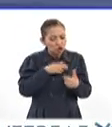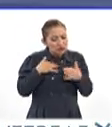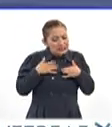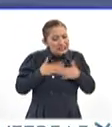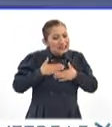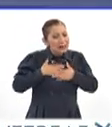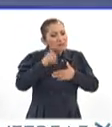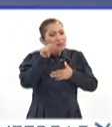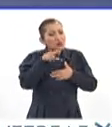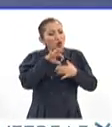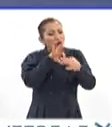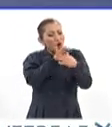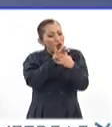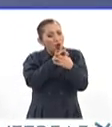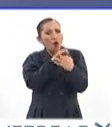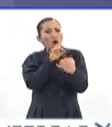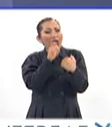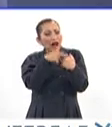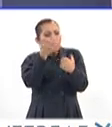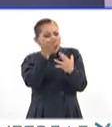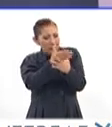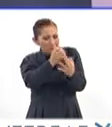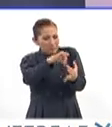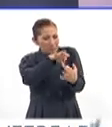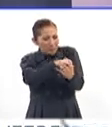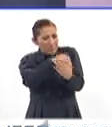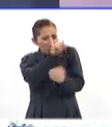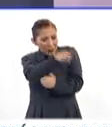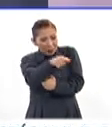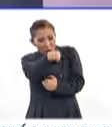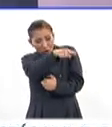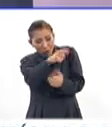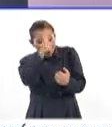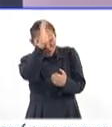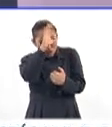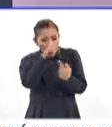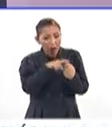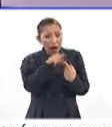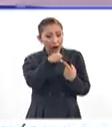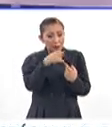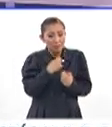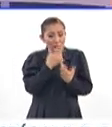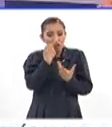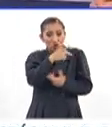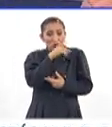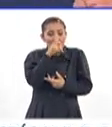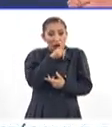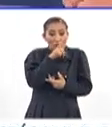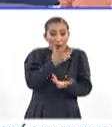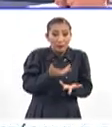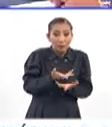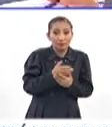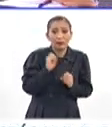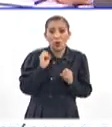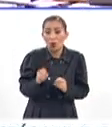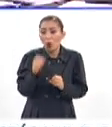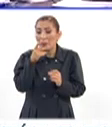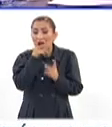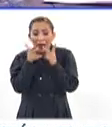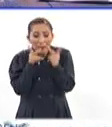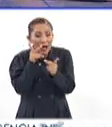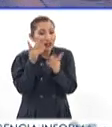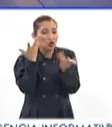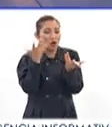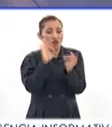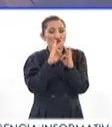porque de alguna manera todos tenemos alguna parte de la cultura que se expresa a través de lenguas, de algunas palabras,